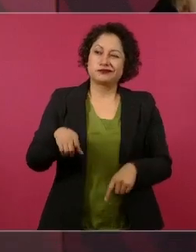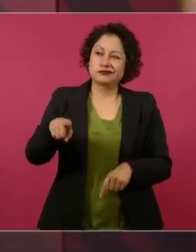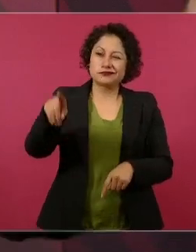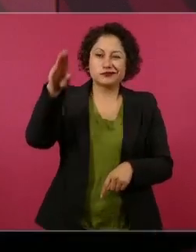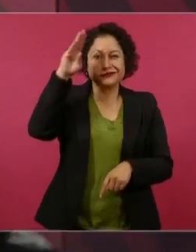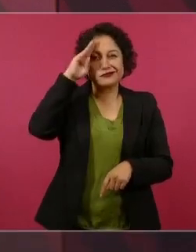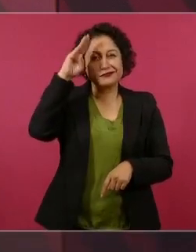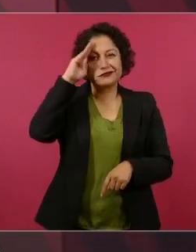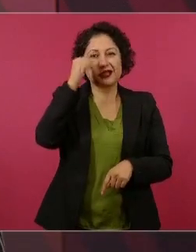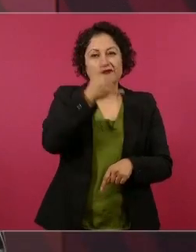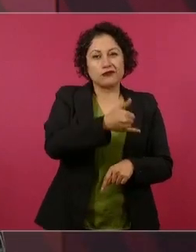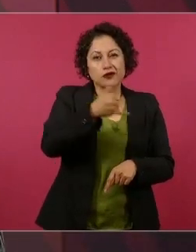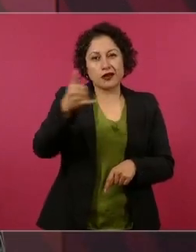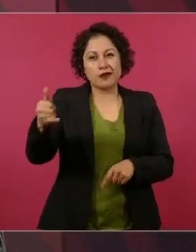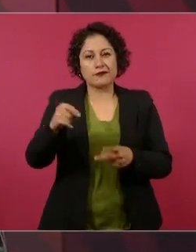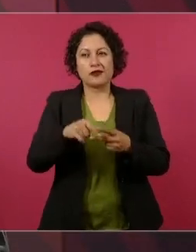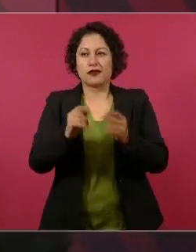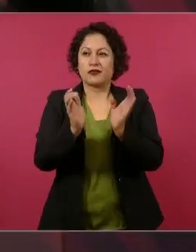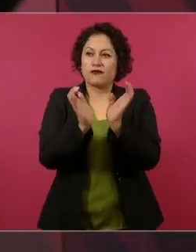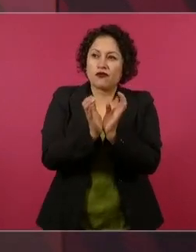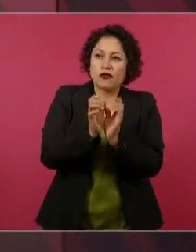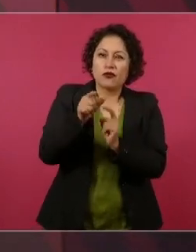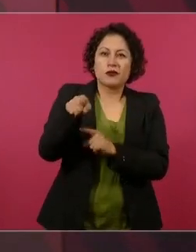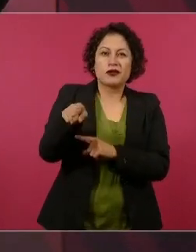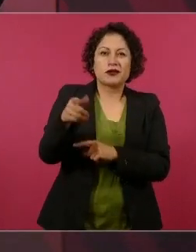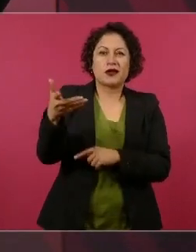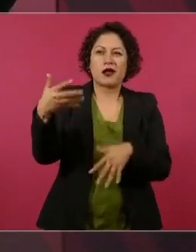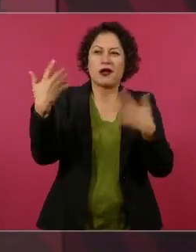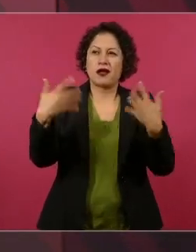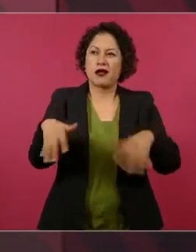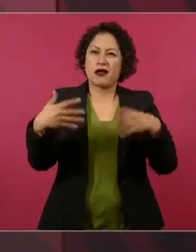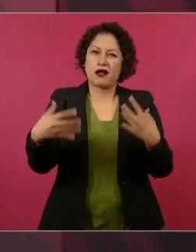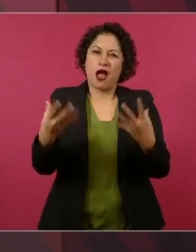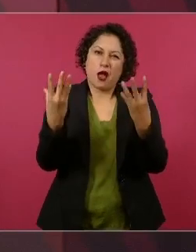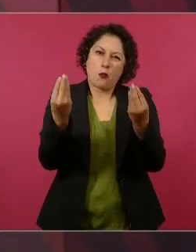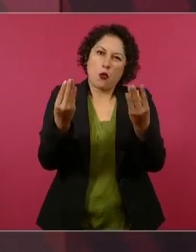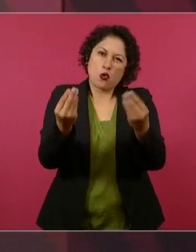en el Fobiste, y construyeron